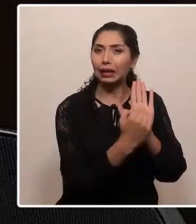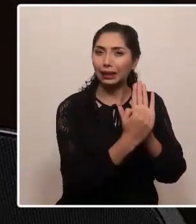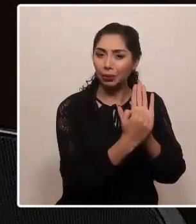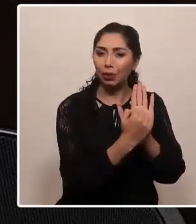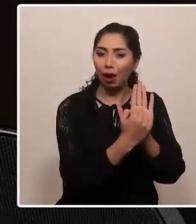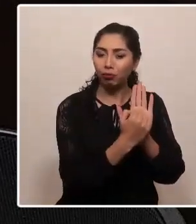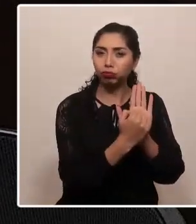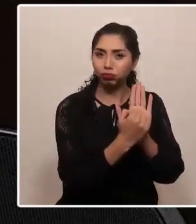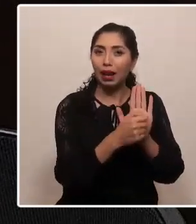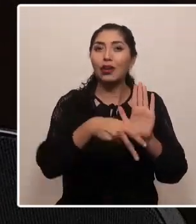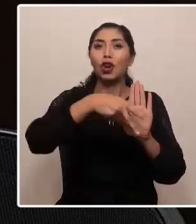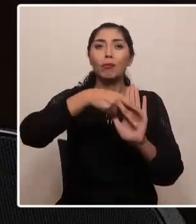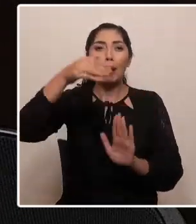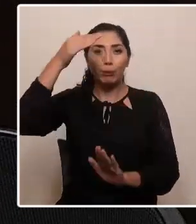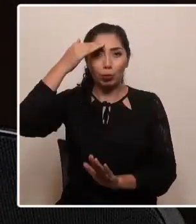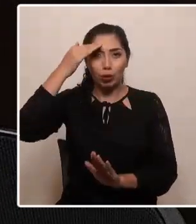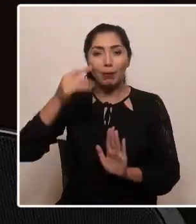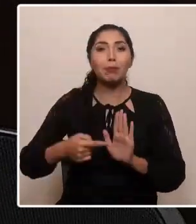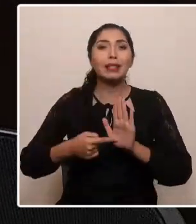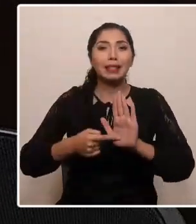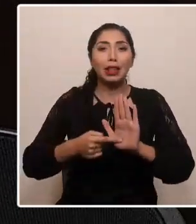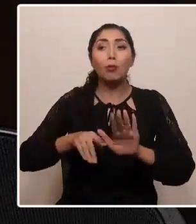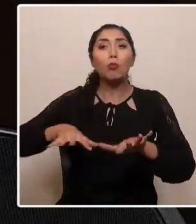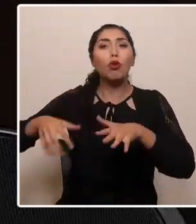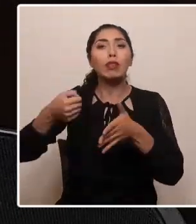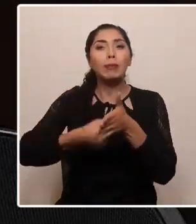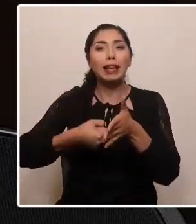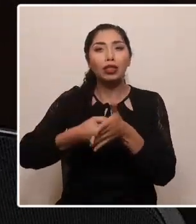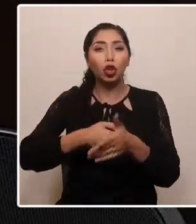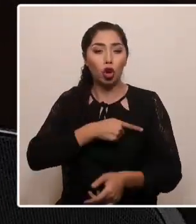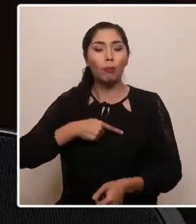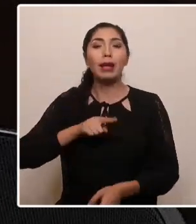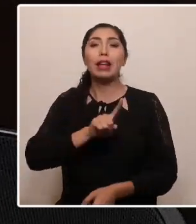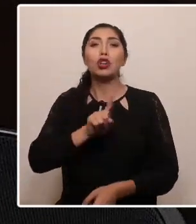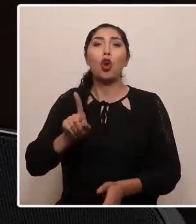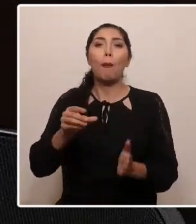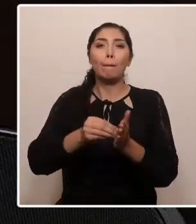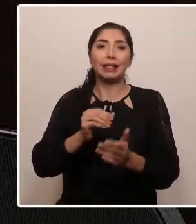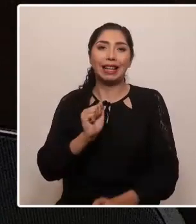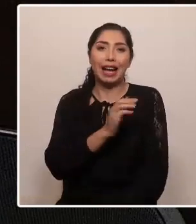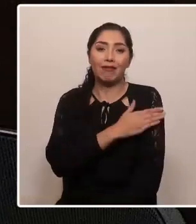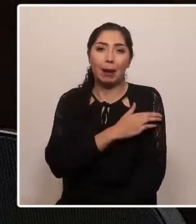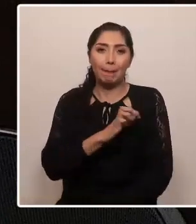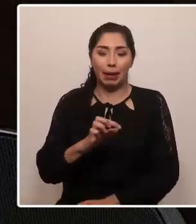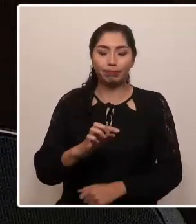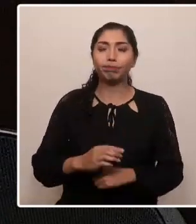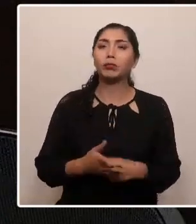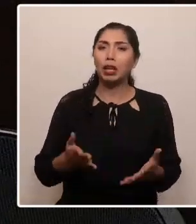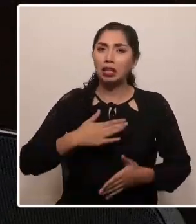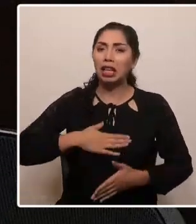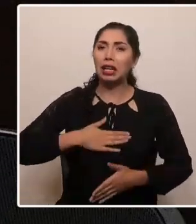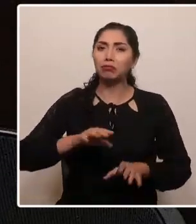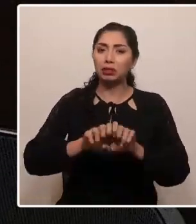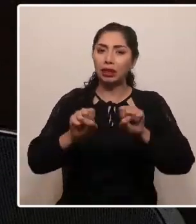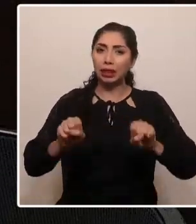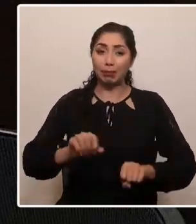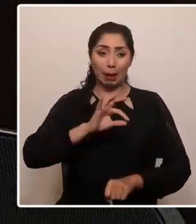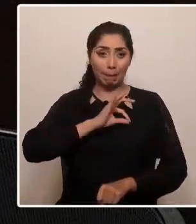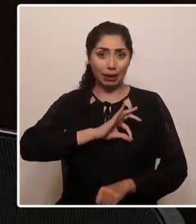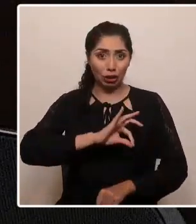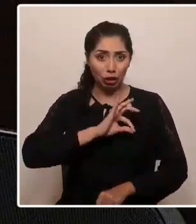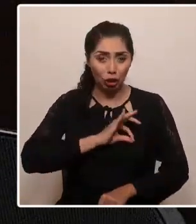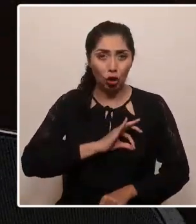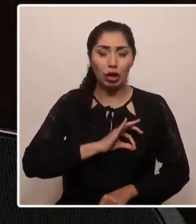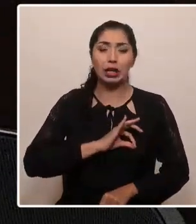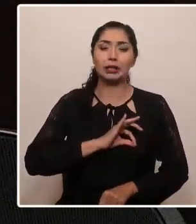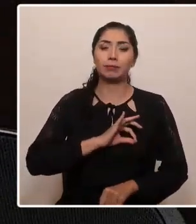popular presentada por el movimiento No Más AFP, se centra en garantizar un sistema de pensiones que establece prestaciones definidas,